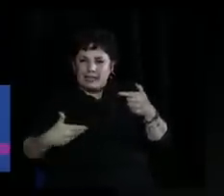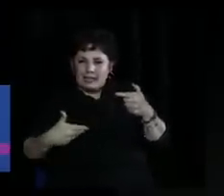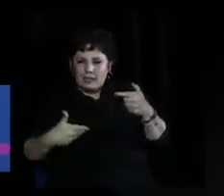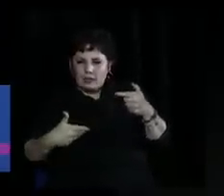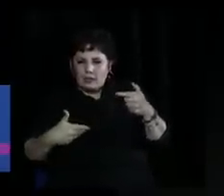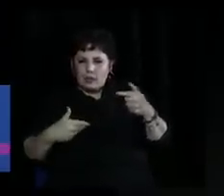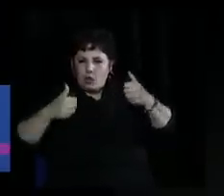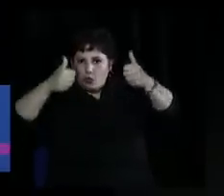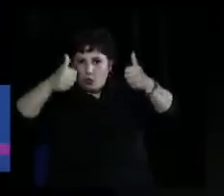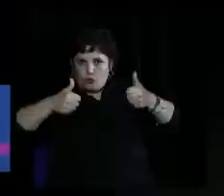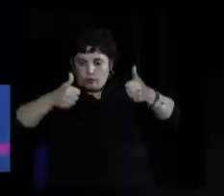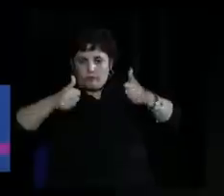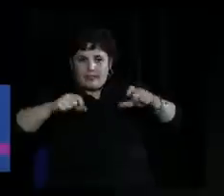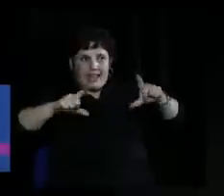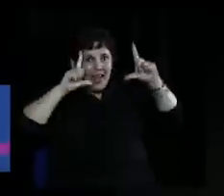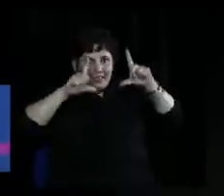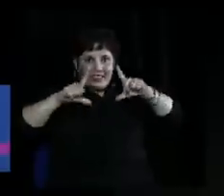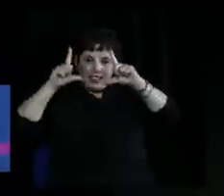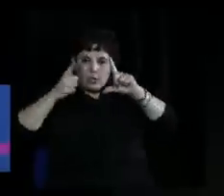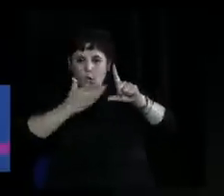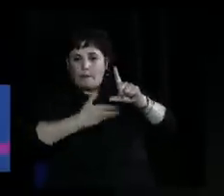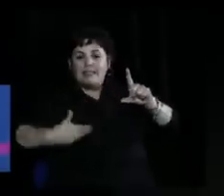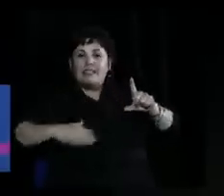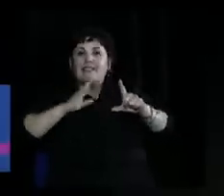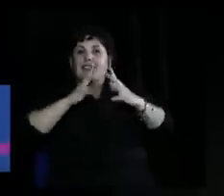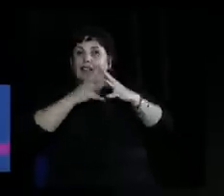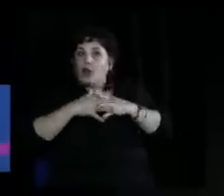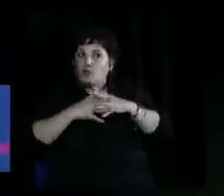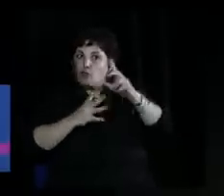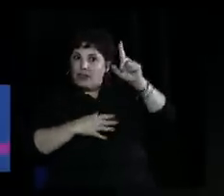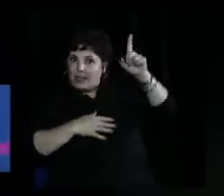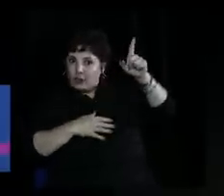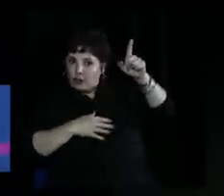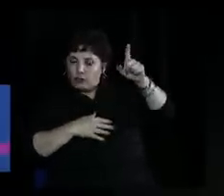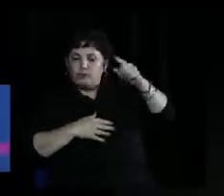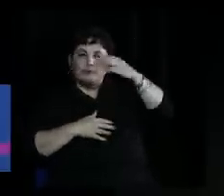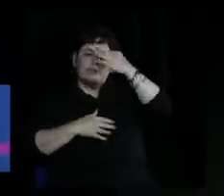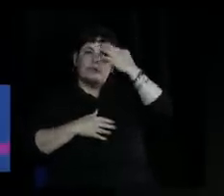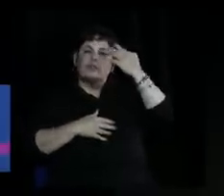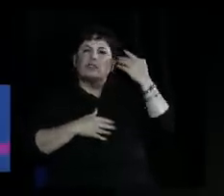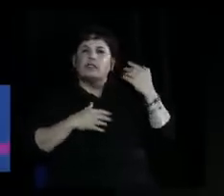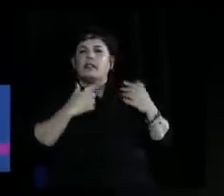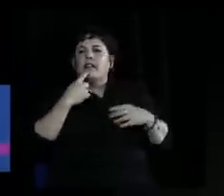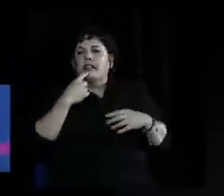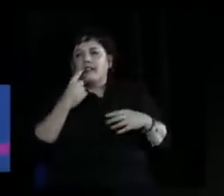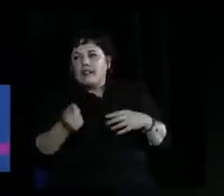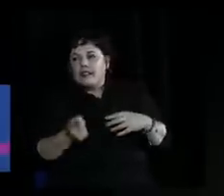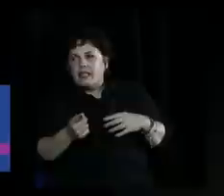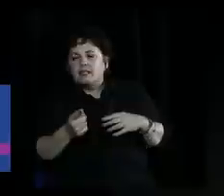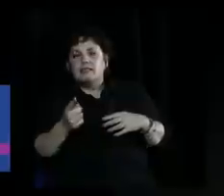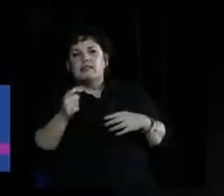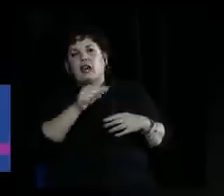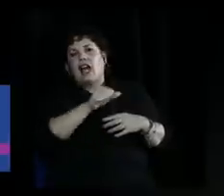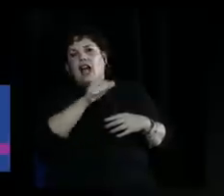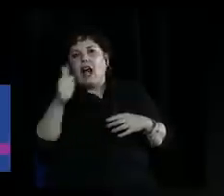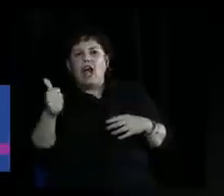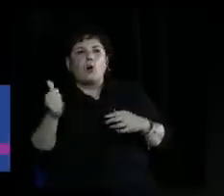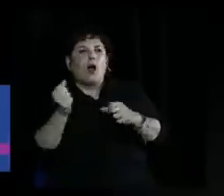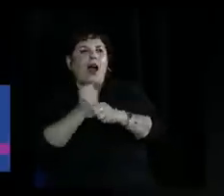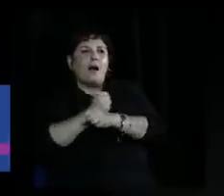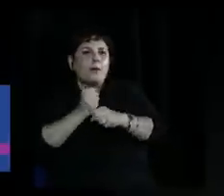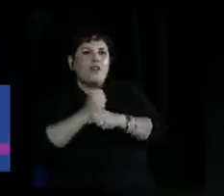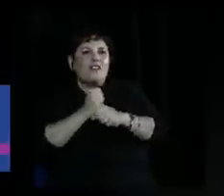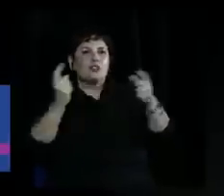dos candidatos a la presidencia en Estados Unidos, y que se decía que había ganado la aprobación